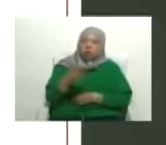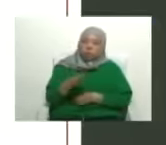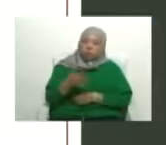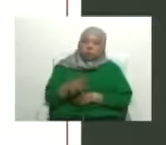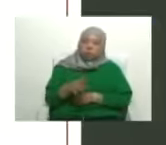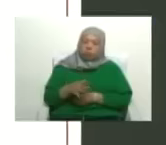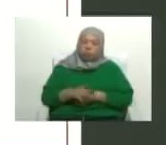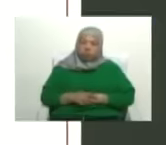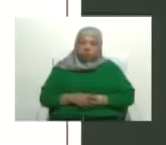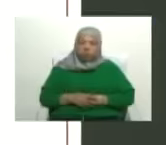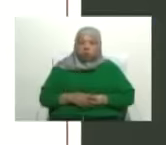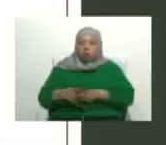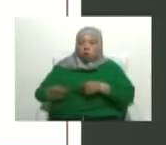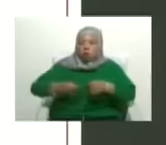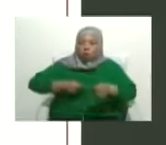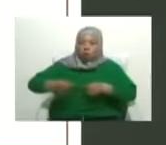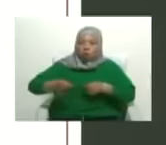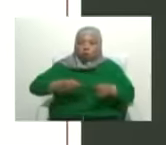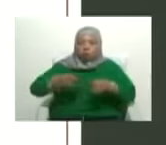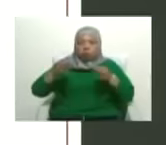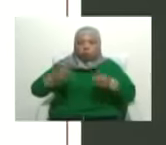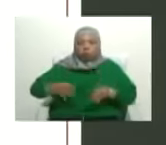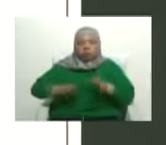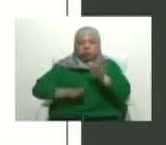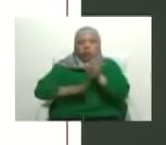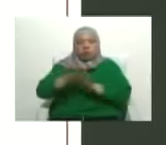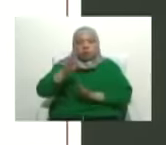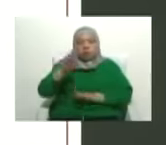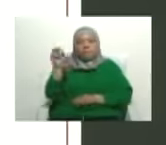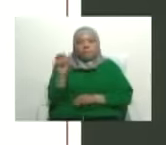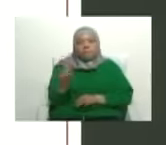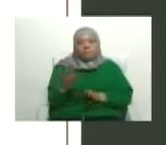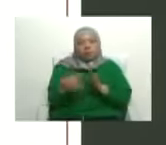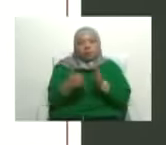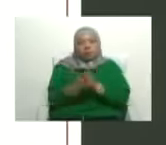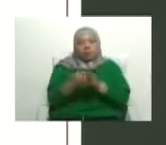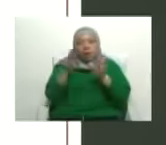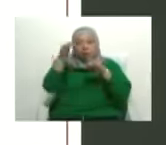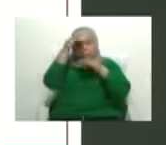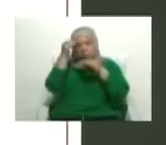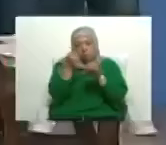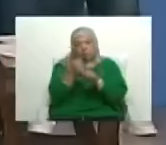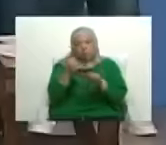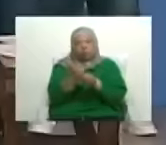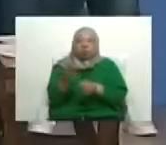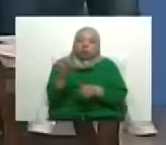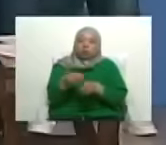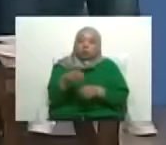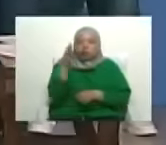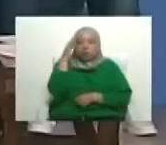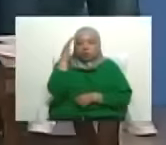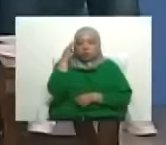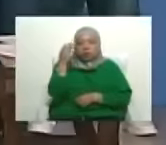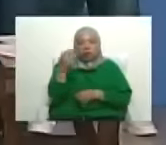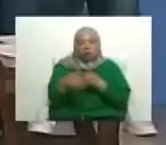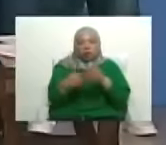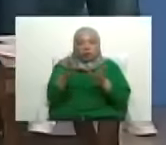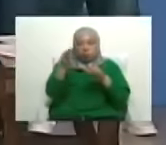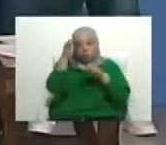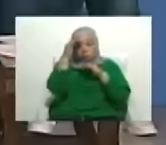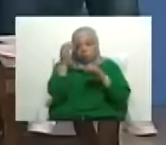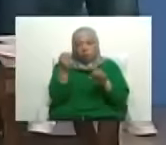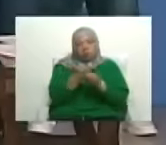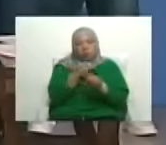A, control del territorio, seguridad y desarme. B, asistencia humanitaria primaria. Ya sabemos cuál es esa asistencia humanitaria, como la que